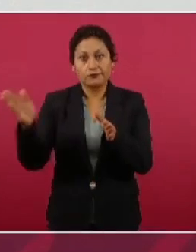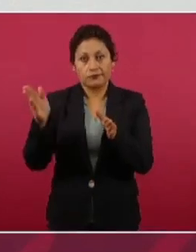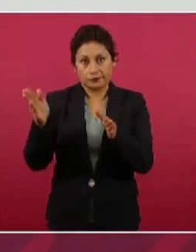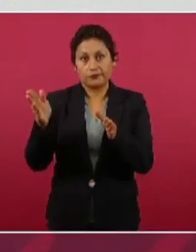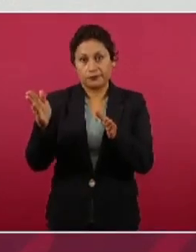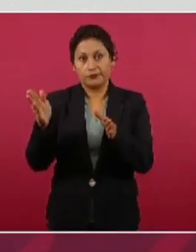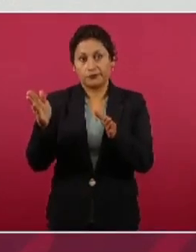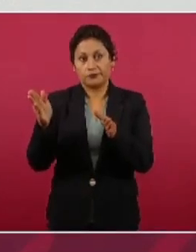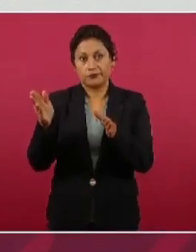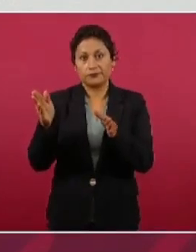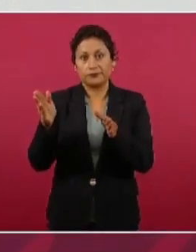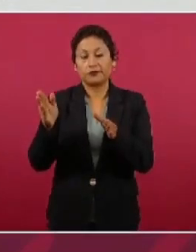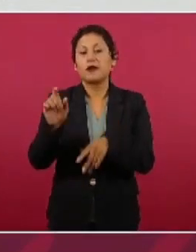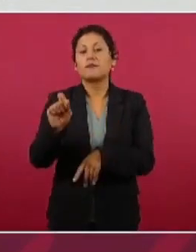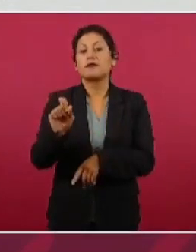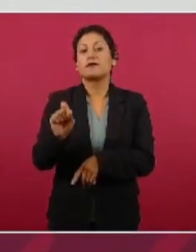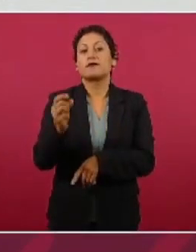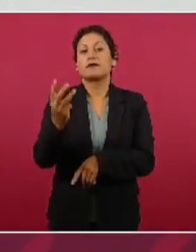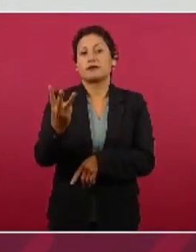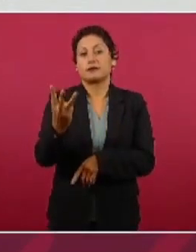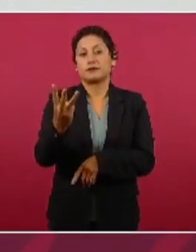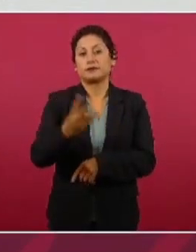El 23